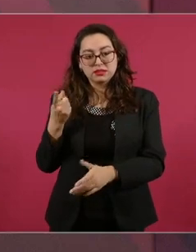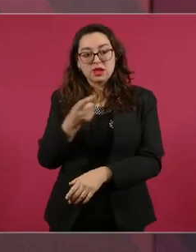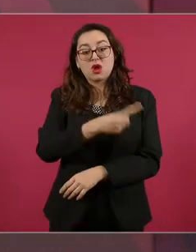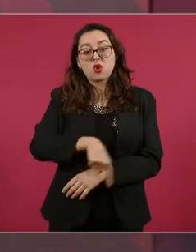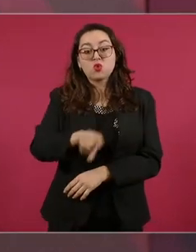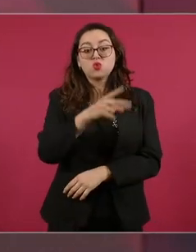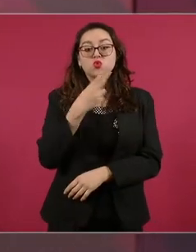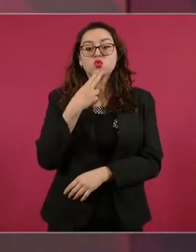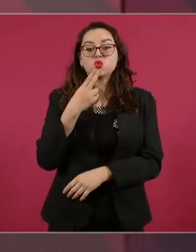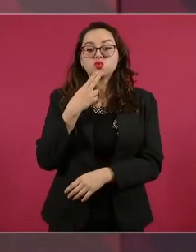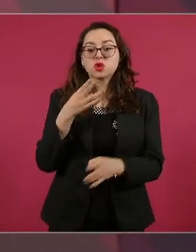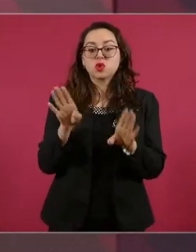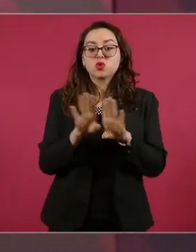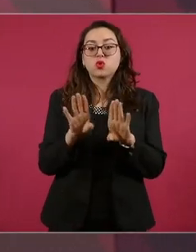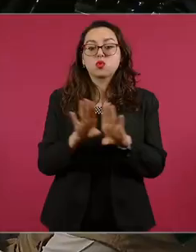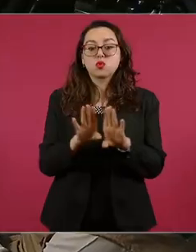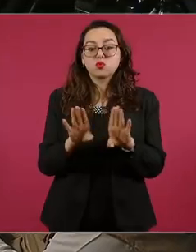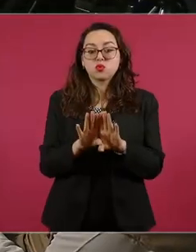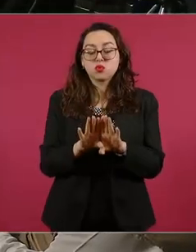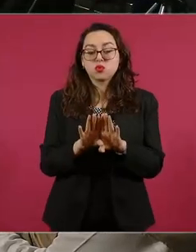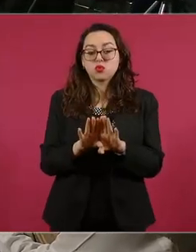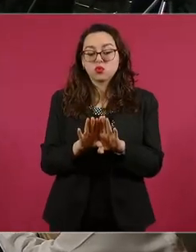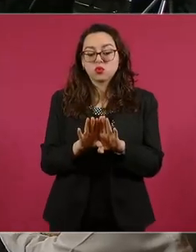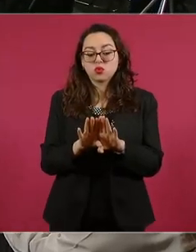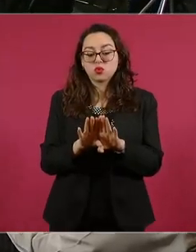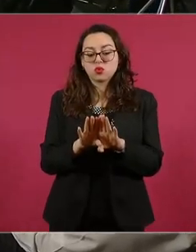ya no solo utilizan